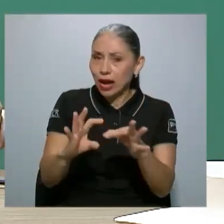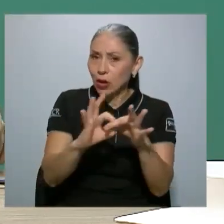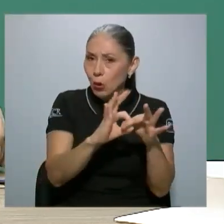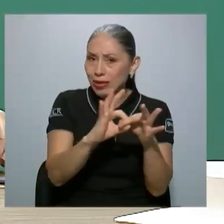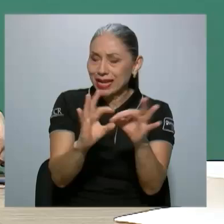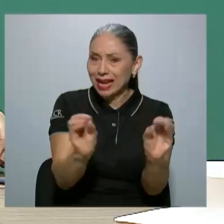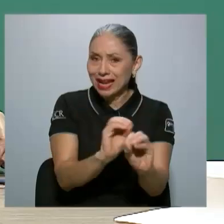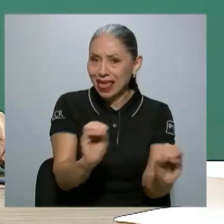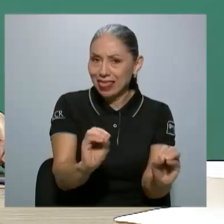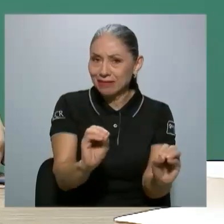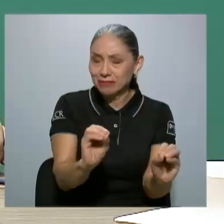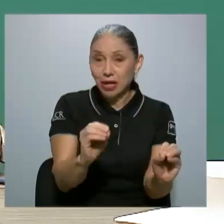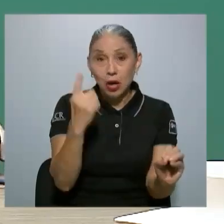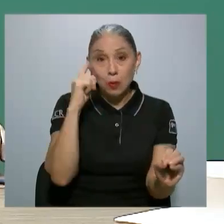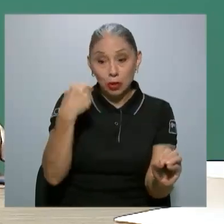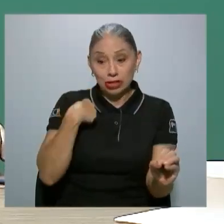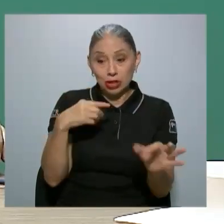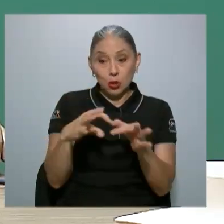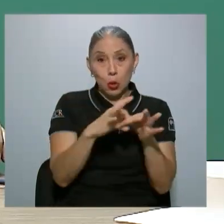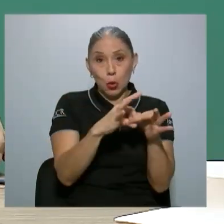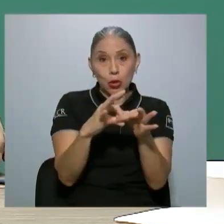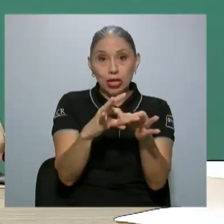se descoordinan si yo coordino,